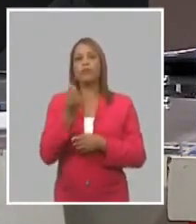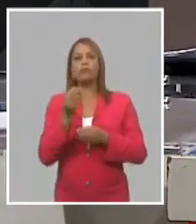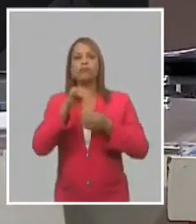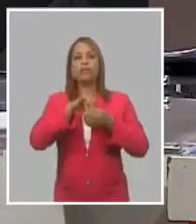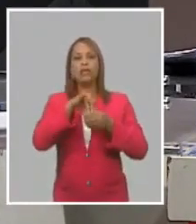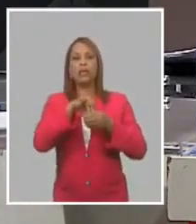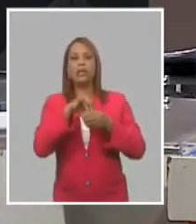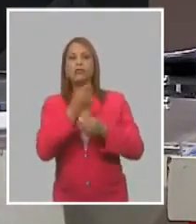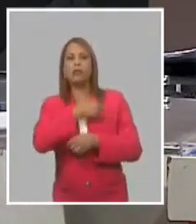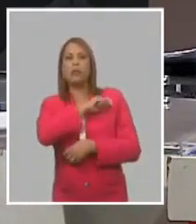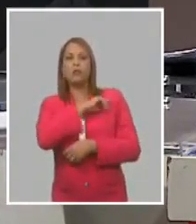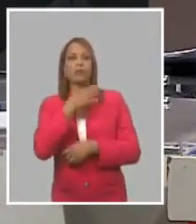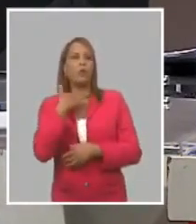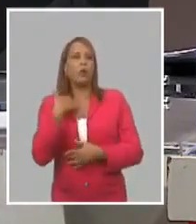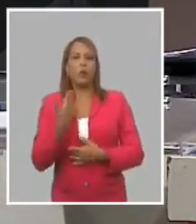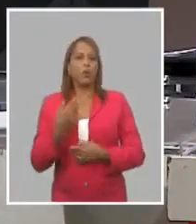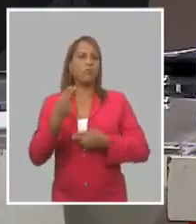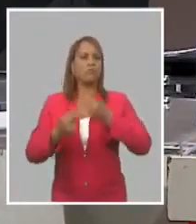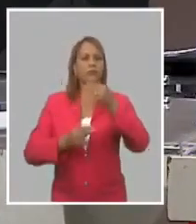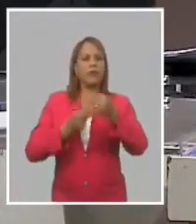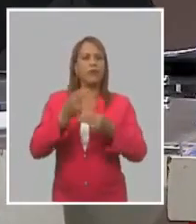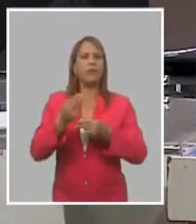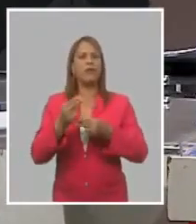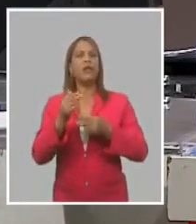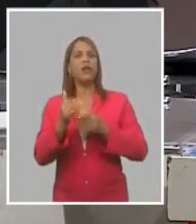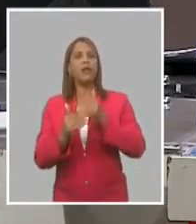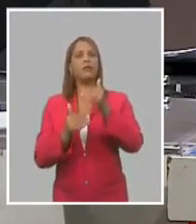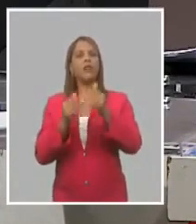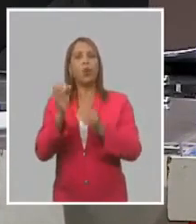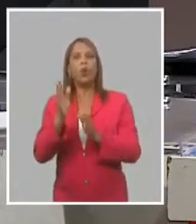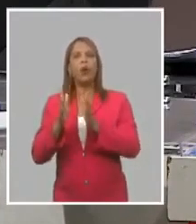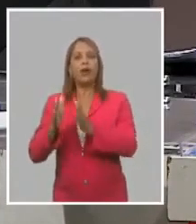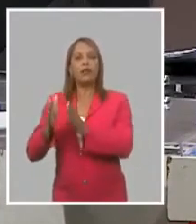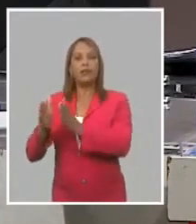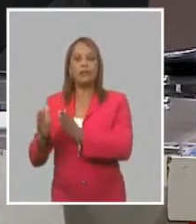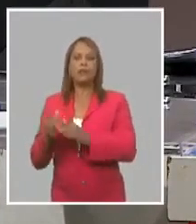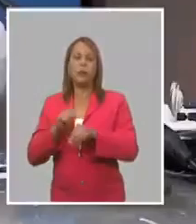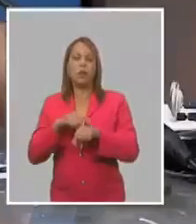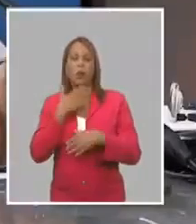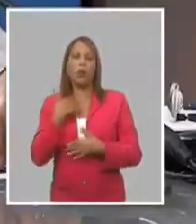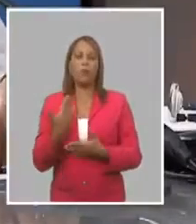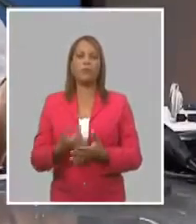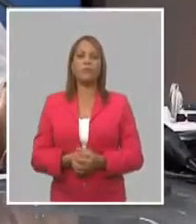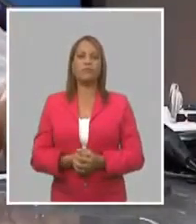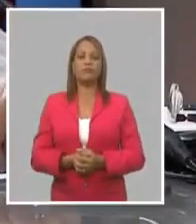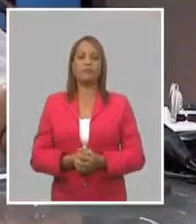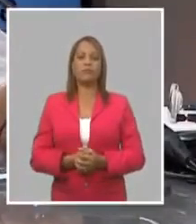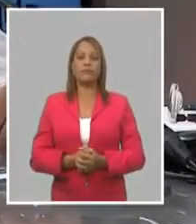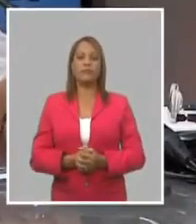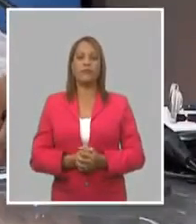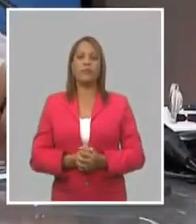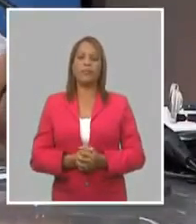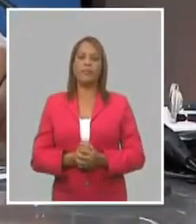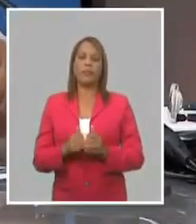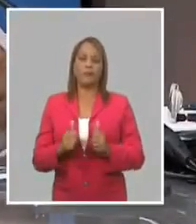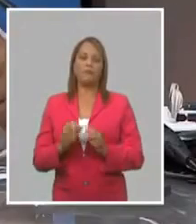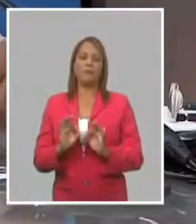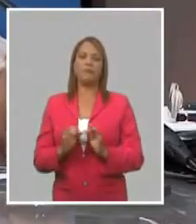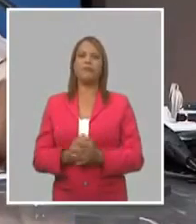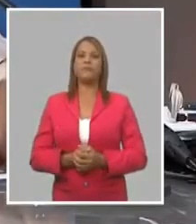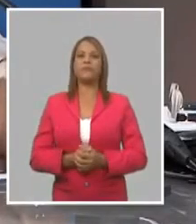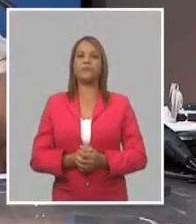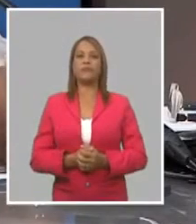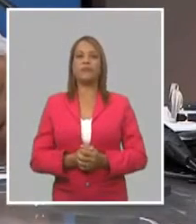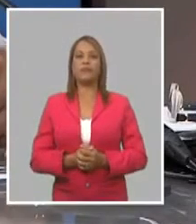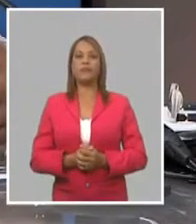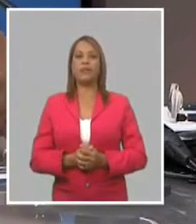ingresos de la población y cómo eso va a irse ordenando, ¿no?, en el tiempo? Bien. Un